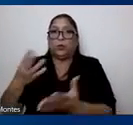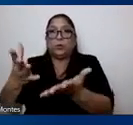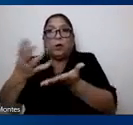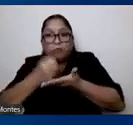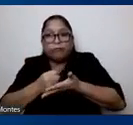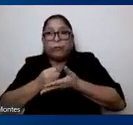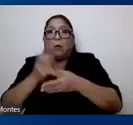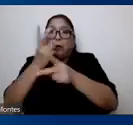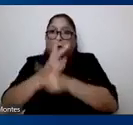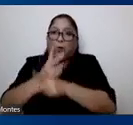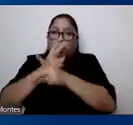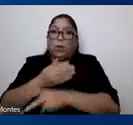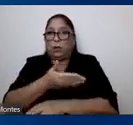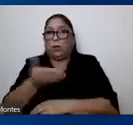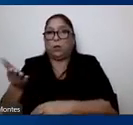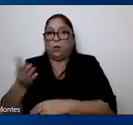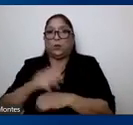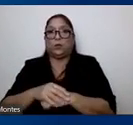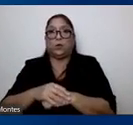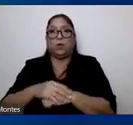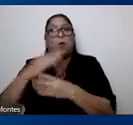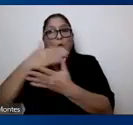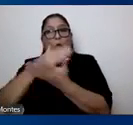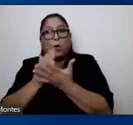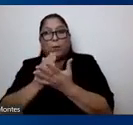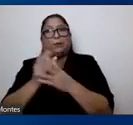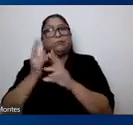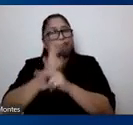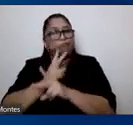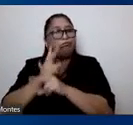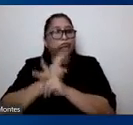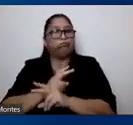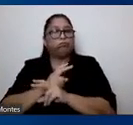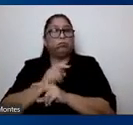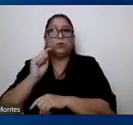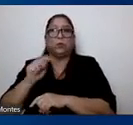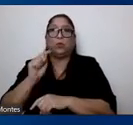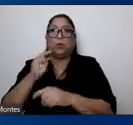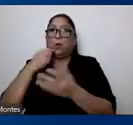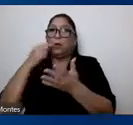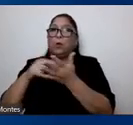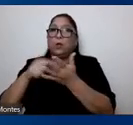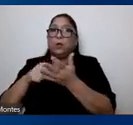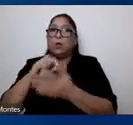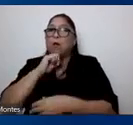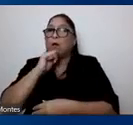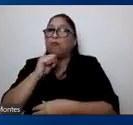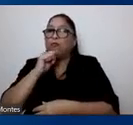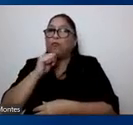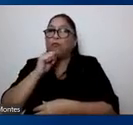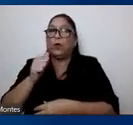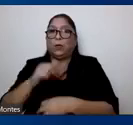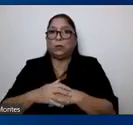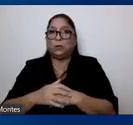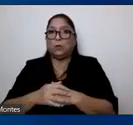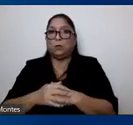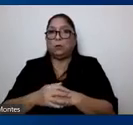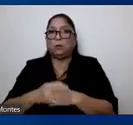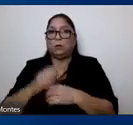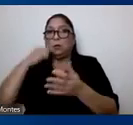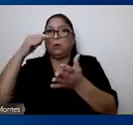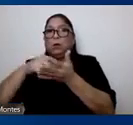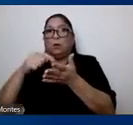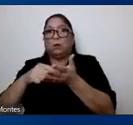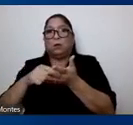ellos. Es un aspecto muy, muy delicado que todavía nos falta esclarecer. Pero aquí están